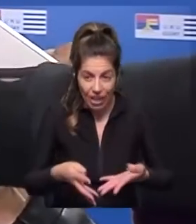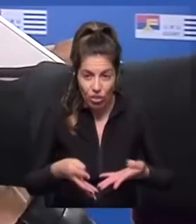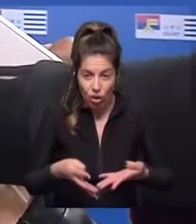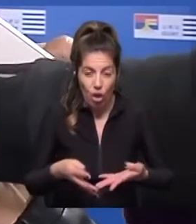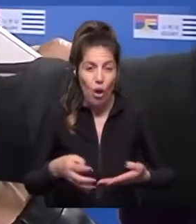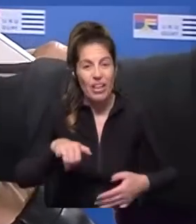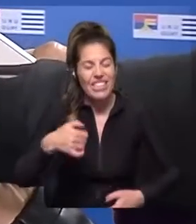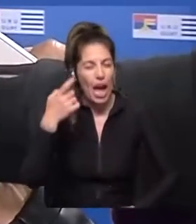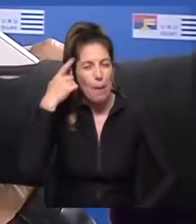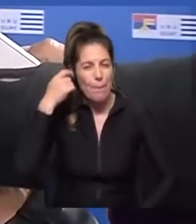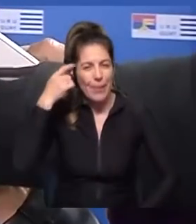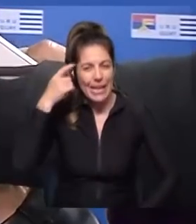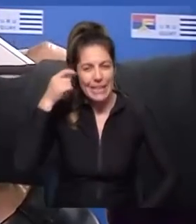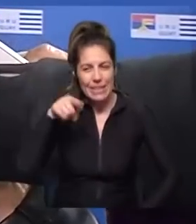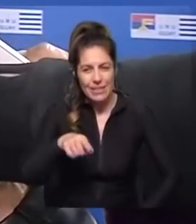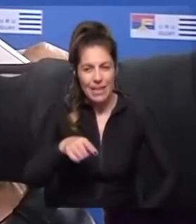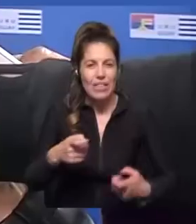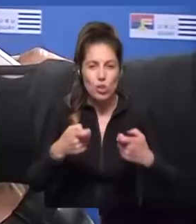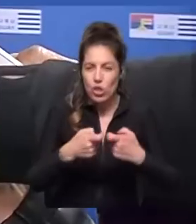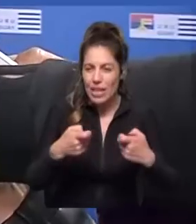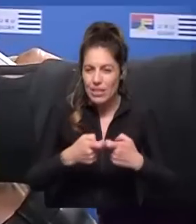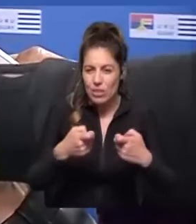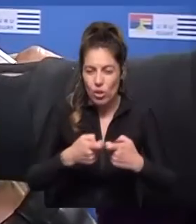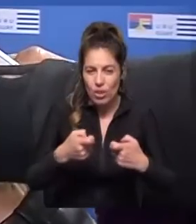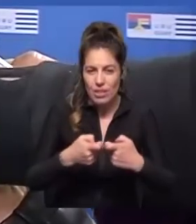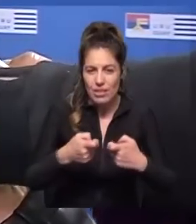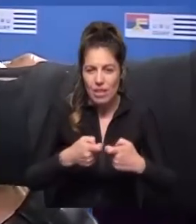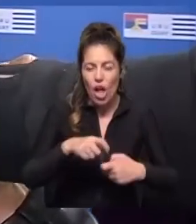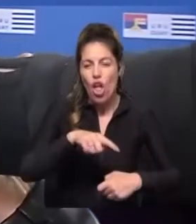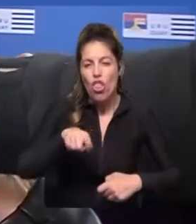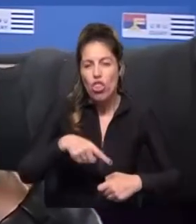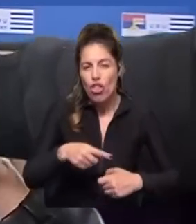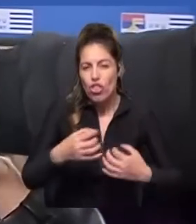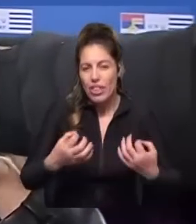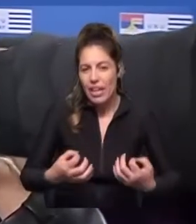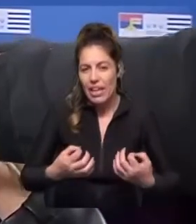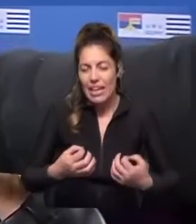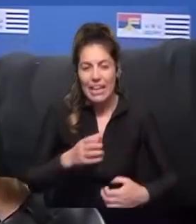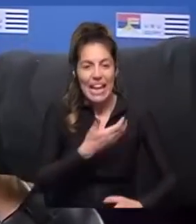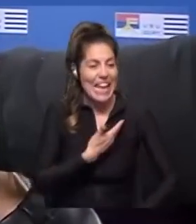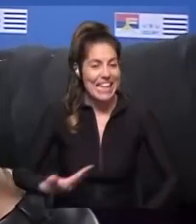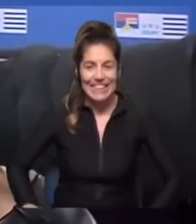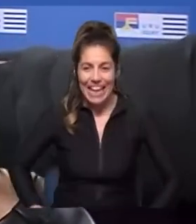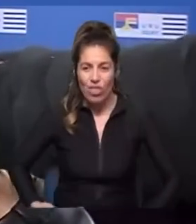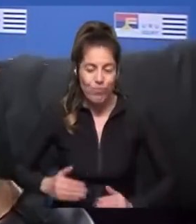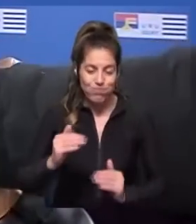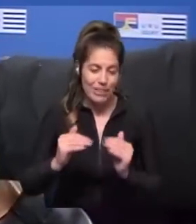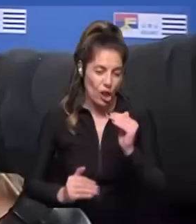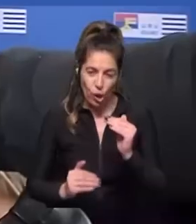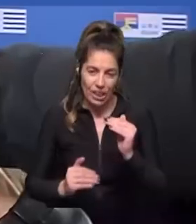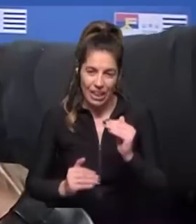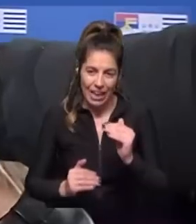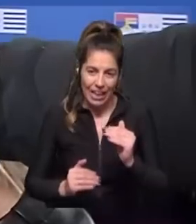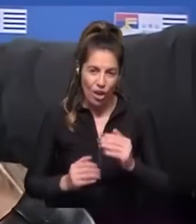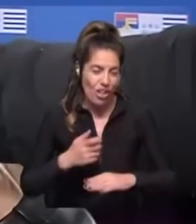experiencias de estas asociaciones donde En definitiva el estado queda en franca minoría frente al